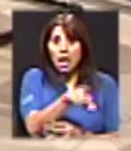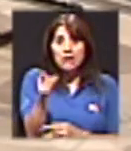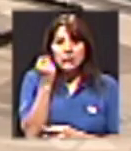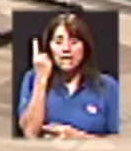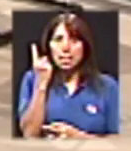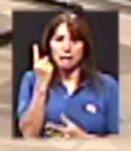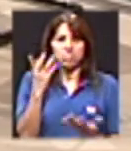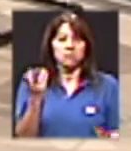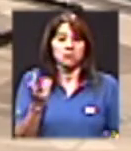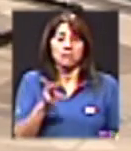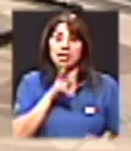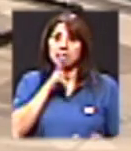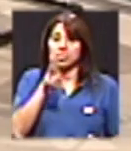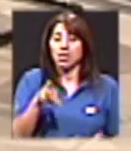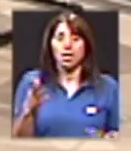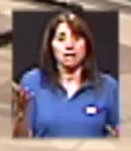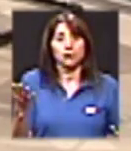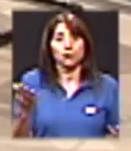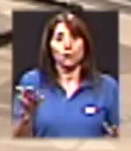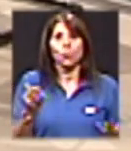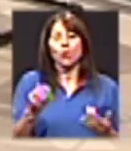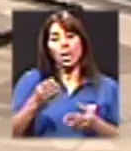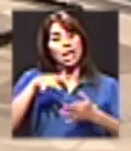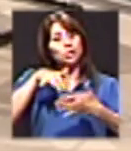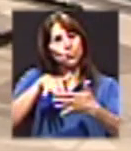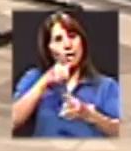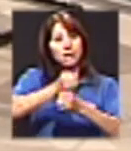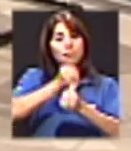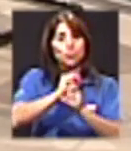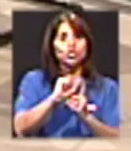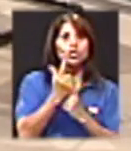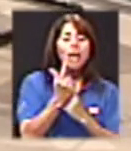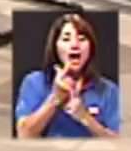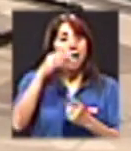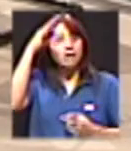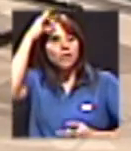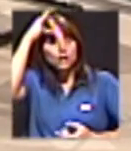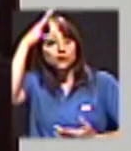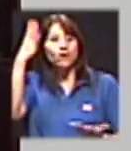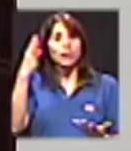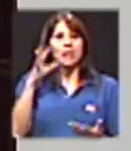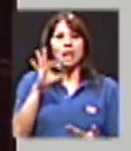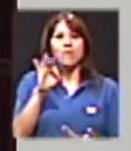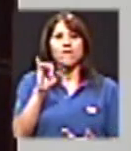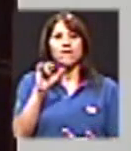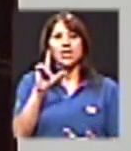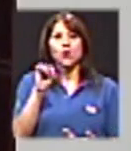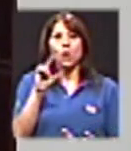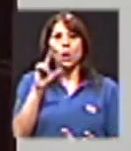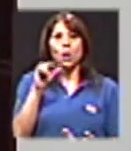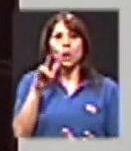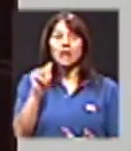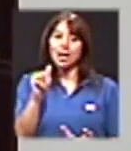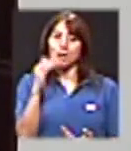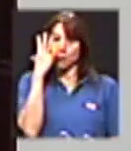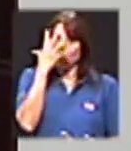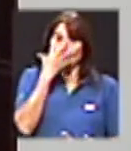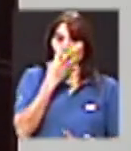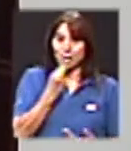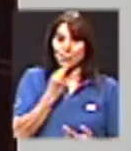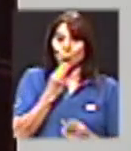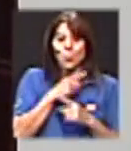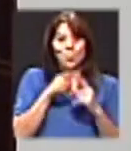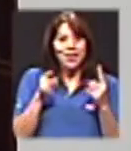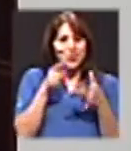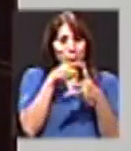muy bonito estudiar trabajo social y filosofía y filología, pero la demanda de trabajos en esas carreras, si no es algo